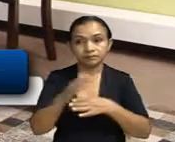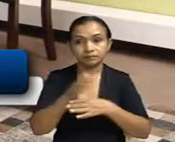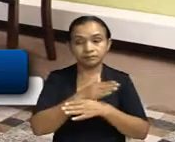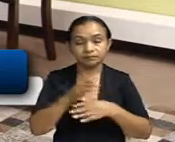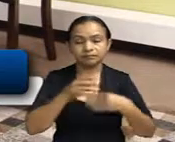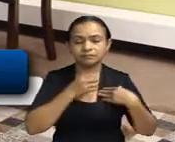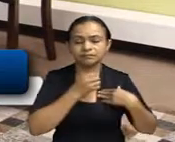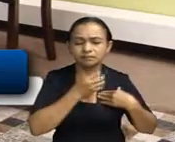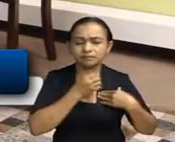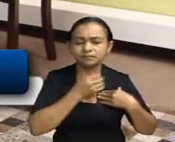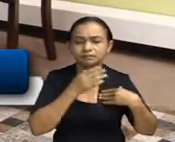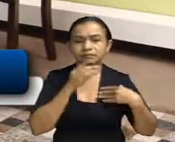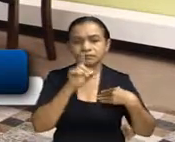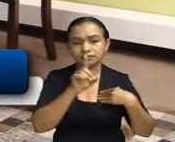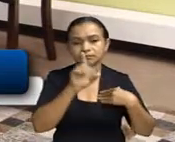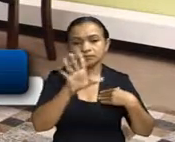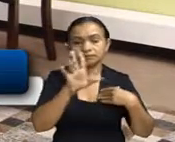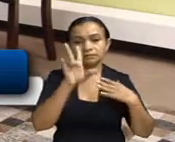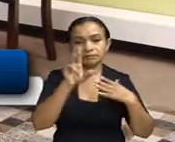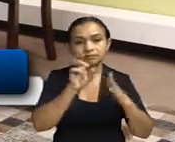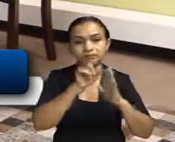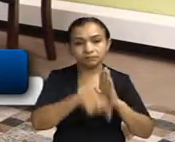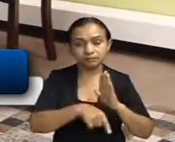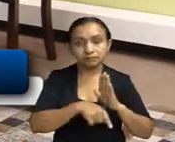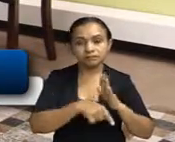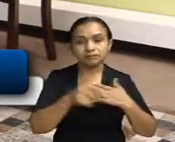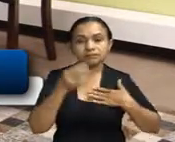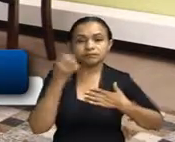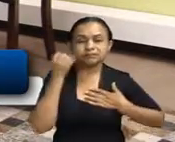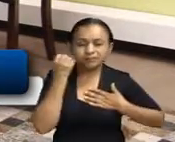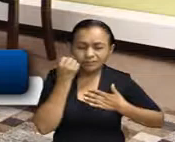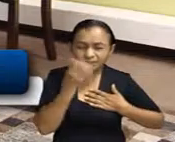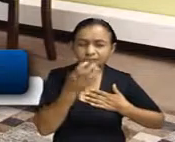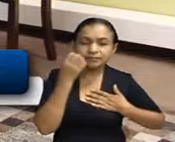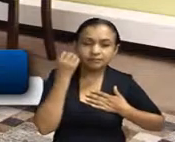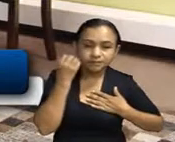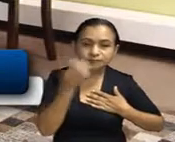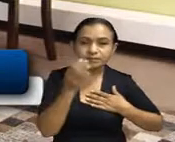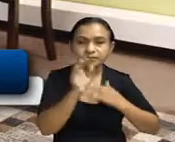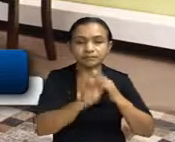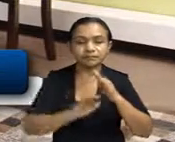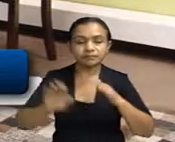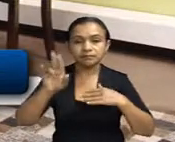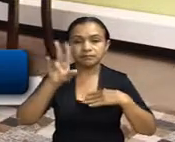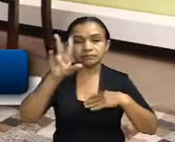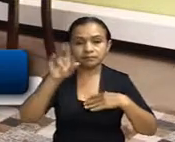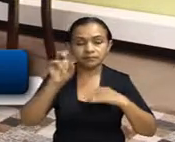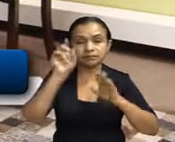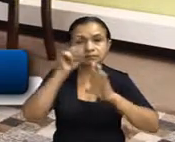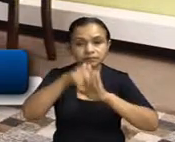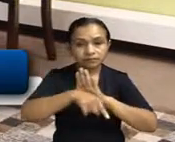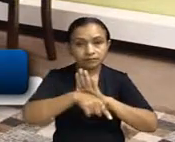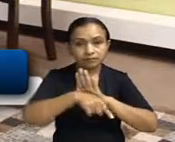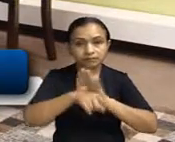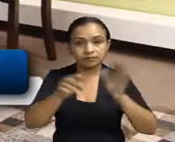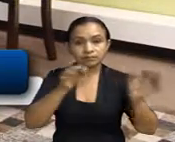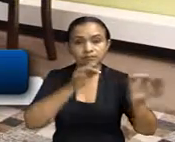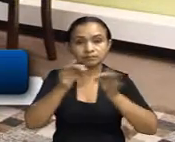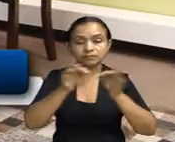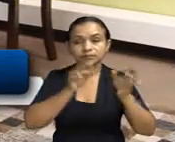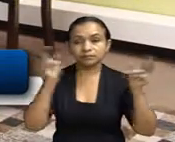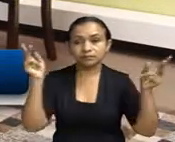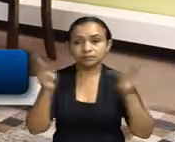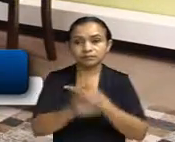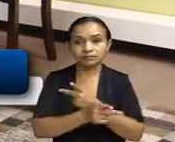quite el dolor. Claro. De 15 a 20 minutos, pero ya un dolor de estas características, más de 20 minutos, que se describe como terrible,